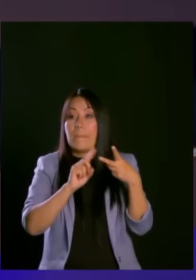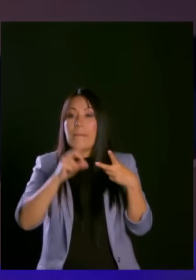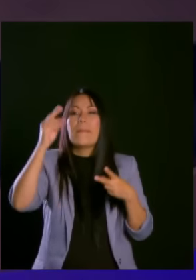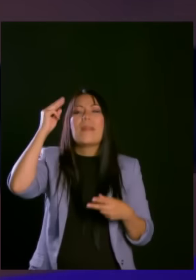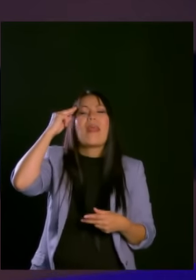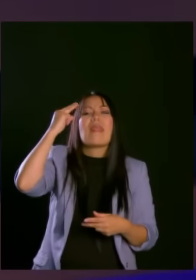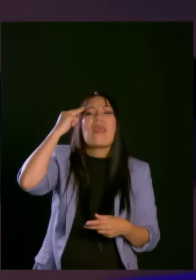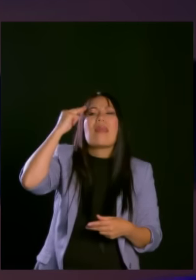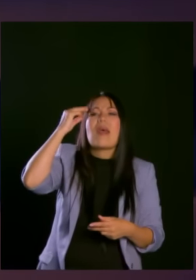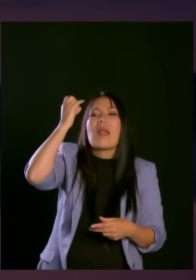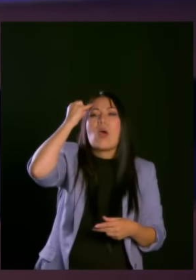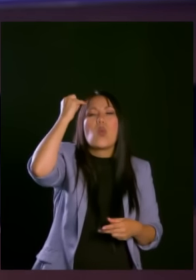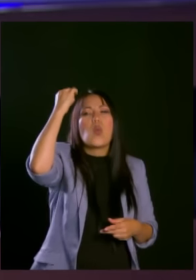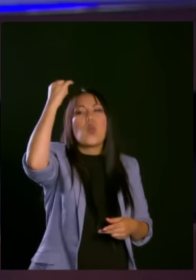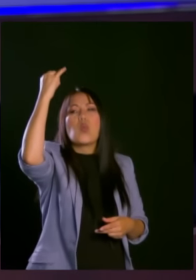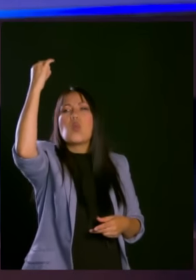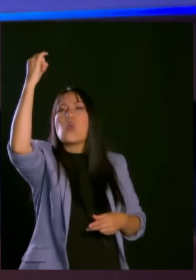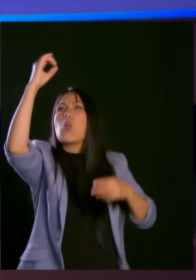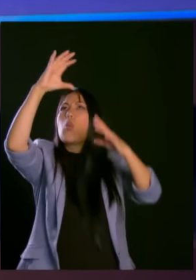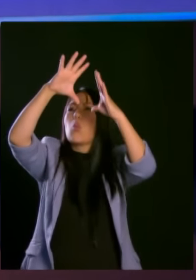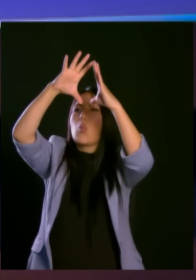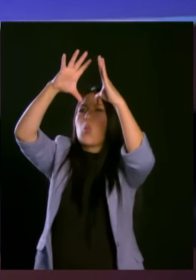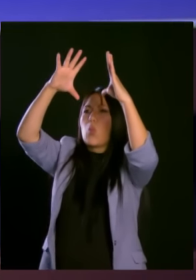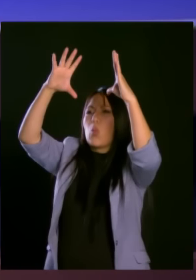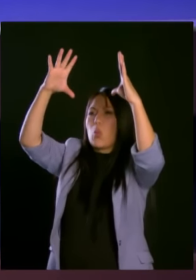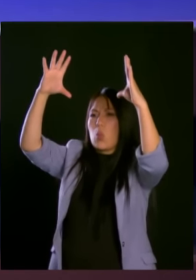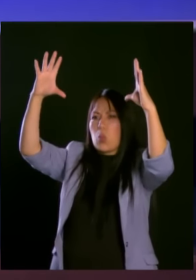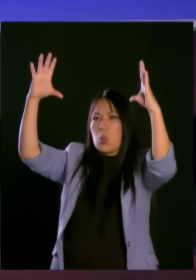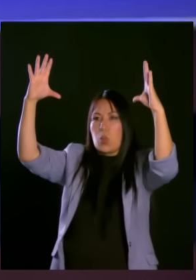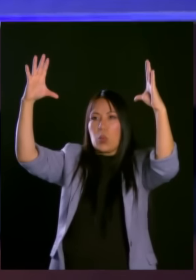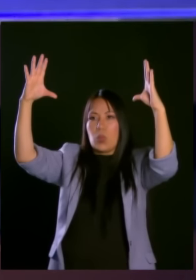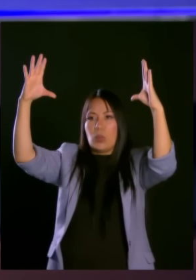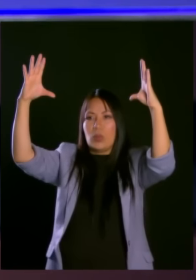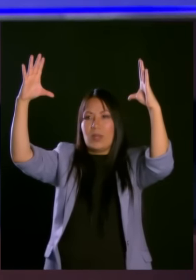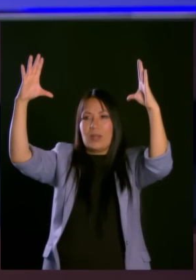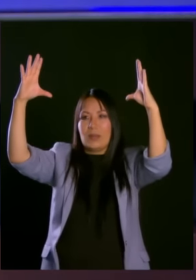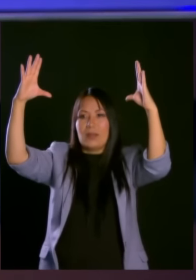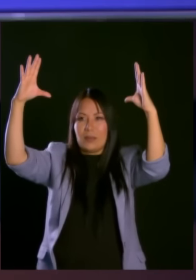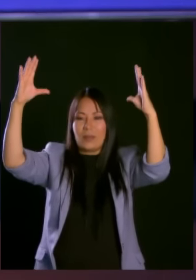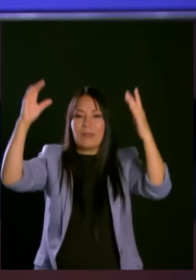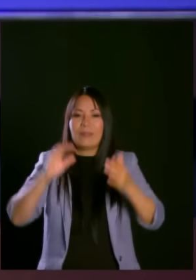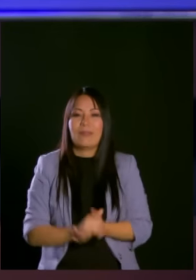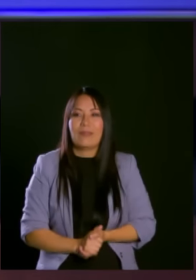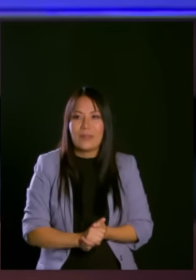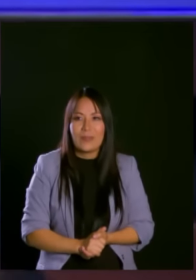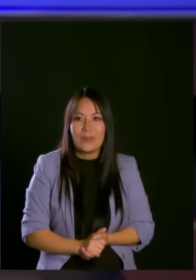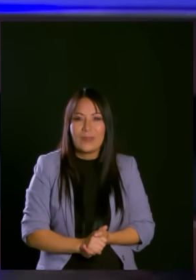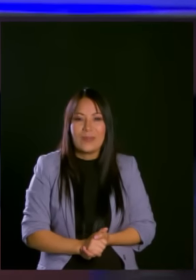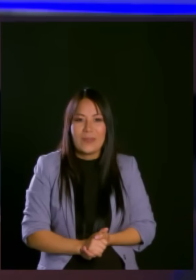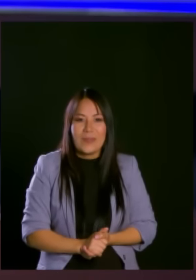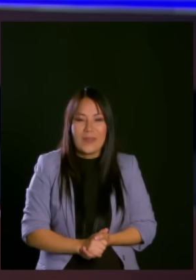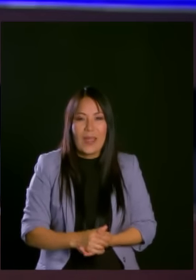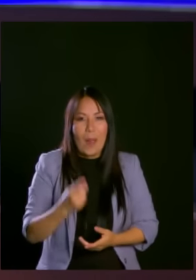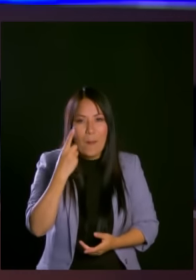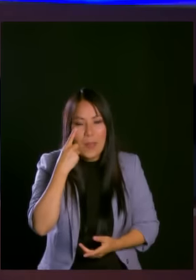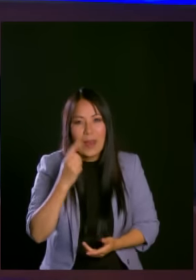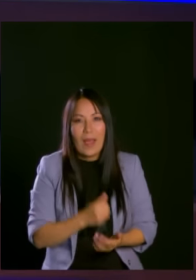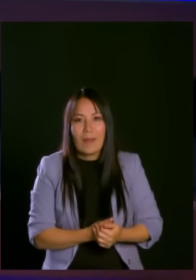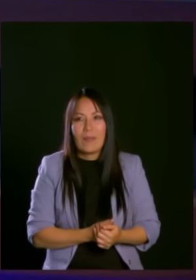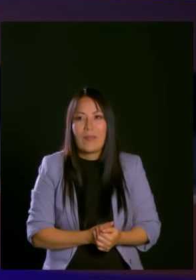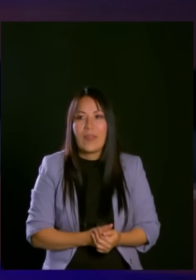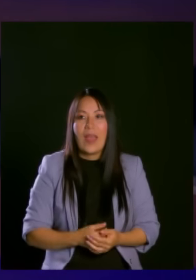imaginar. Dice: meditarás en él de día y de noche. Fue lo mismo que dijo David: el que medita en su